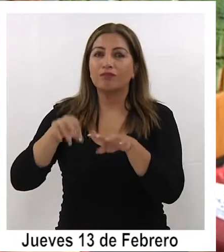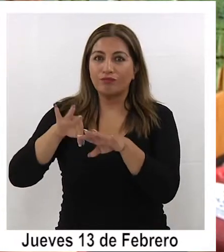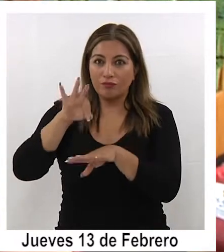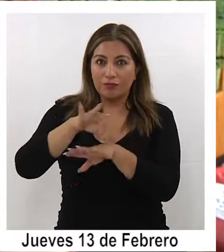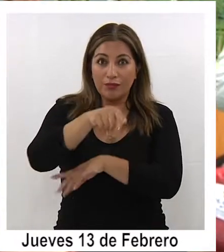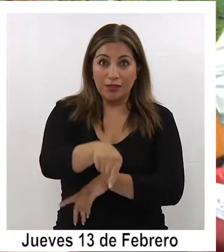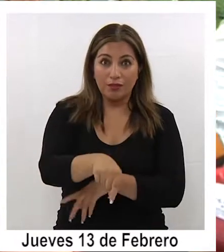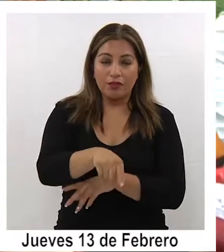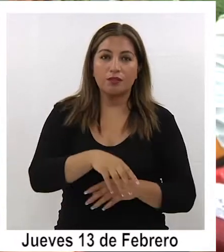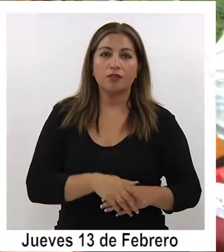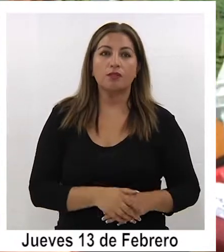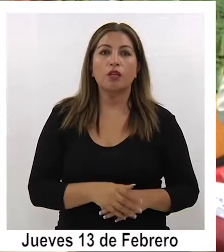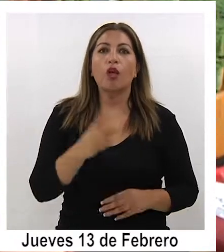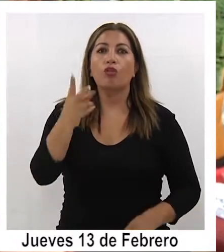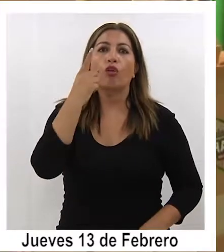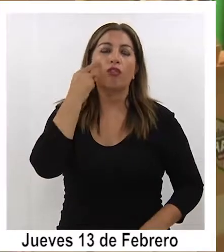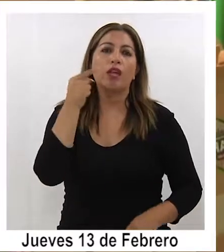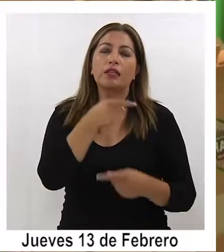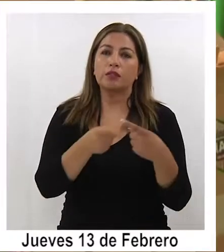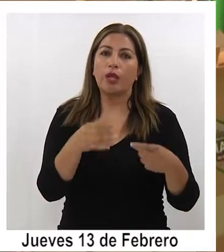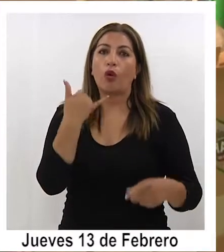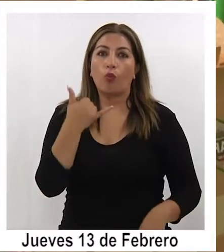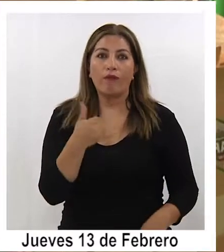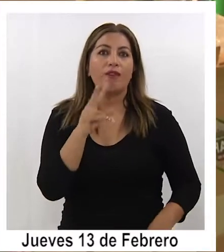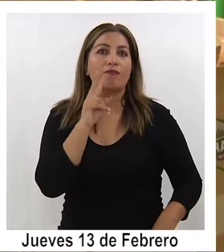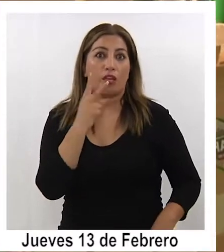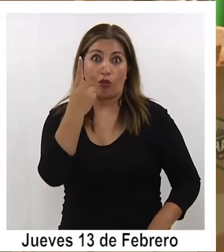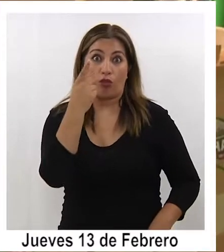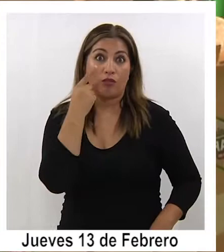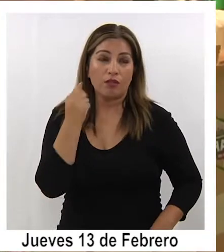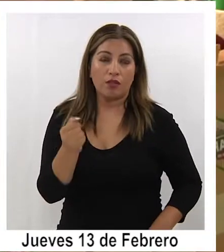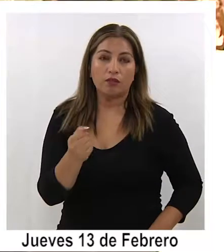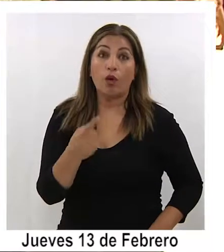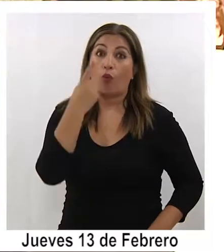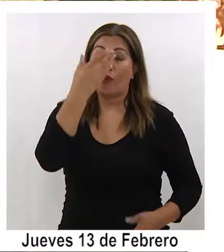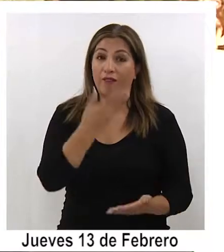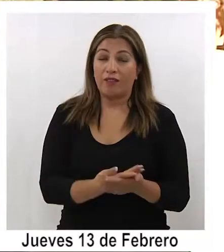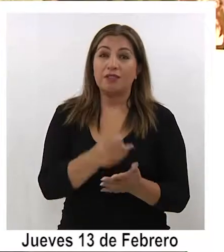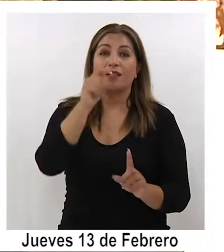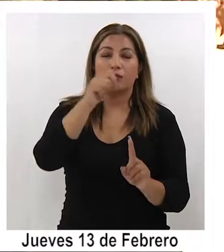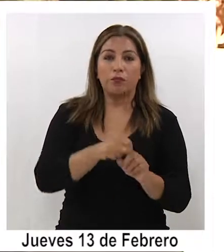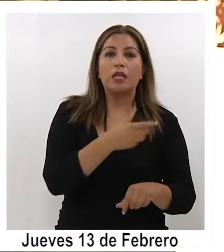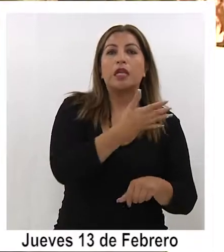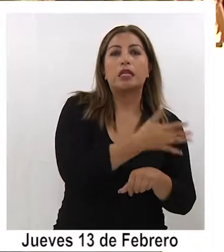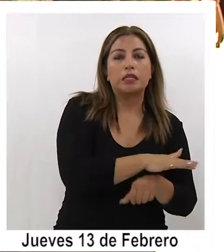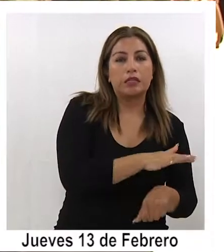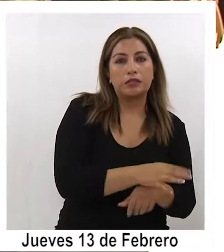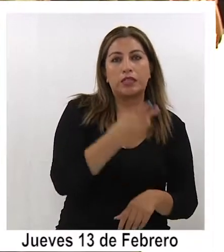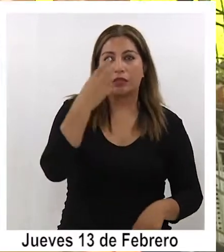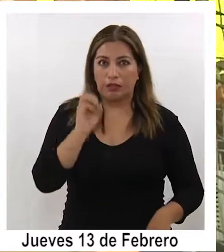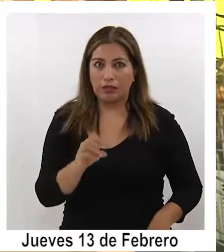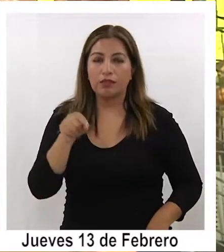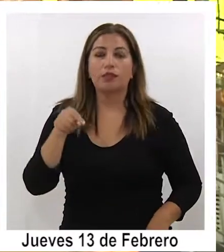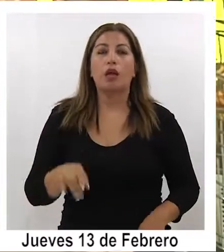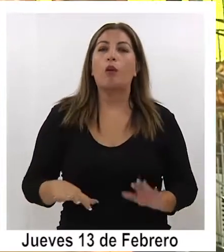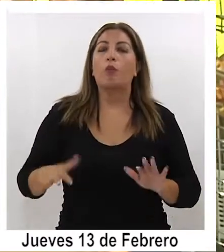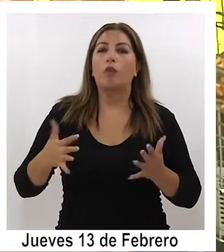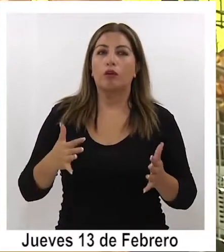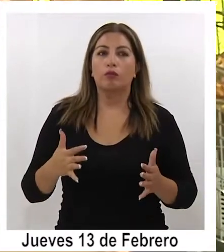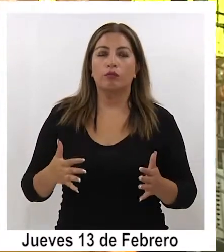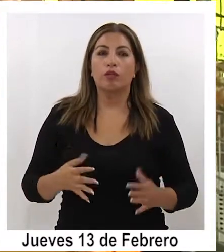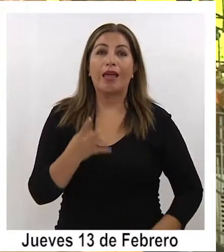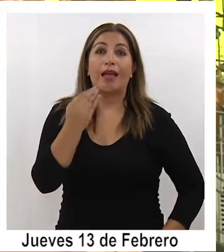Todos, dos días a la semana, días jueves y días viernes, una vez al mes, en las quincenas de cada vez, donde tenemos